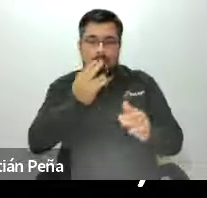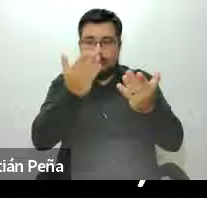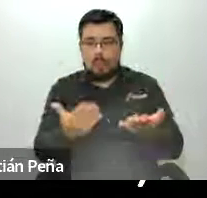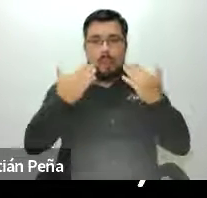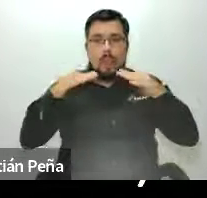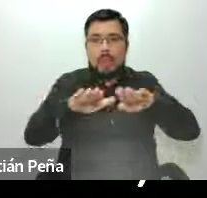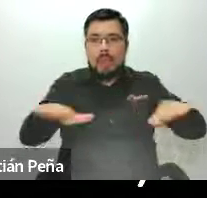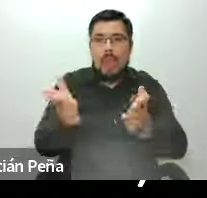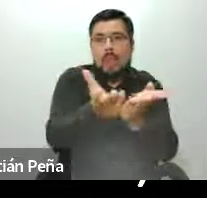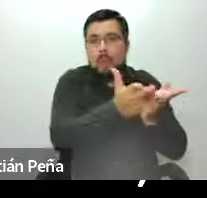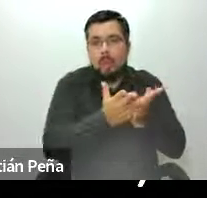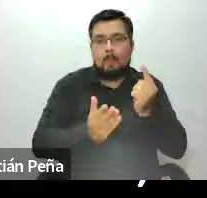con mayores necesidades de apoyo, ¿no?